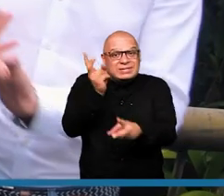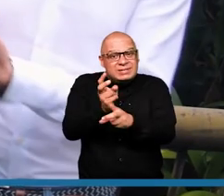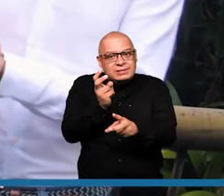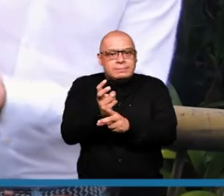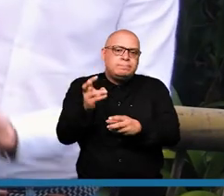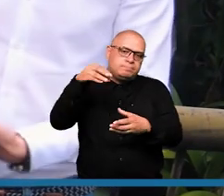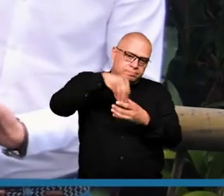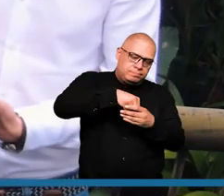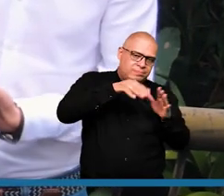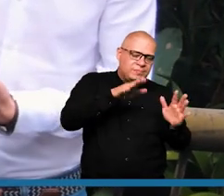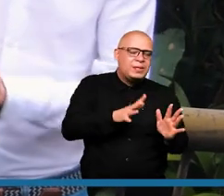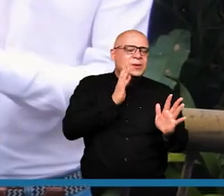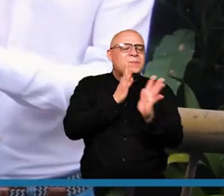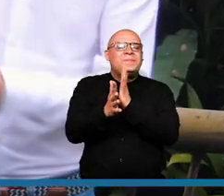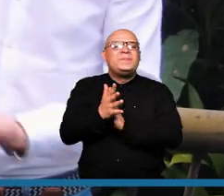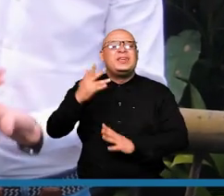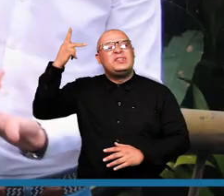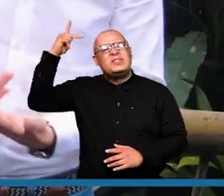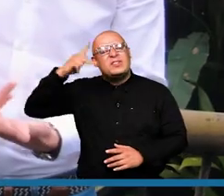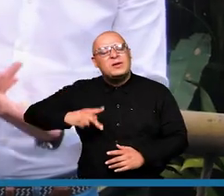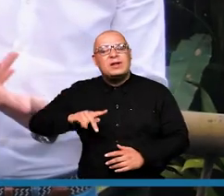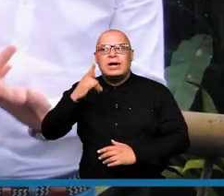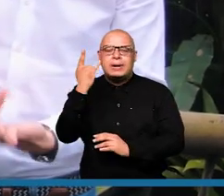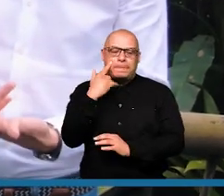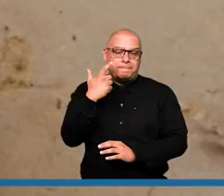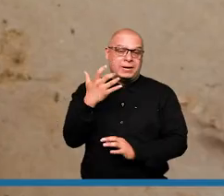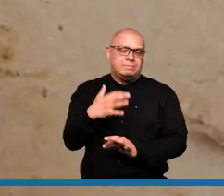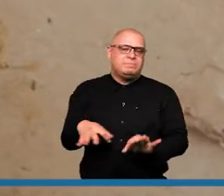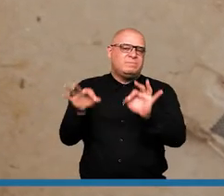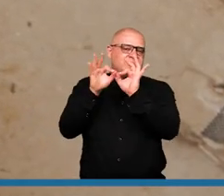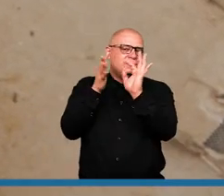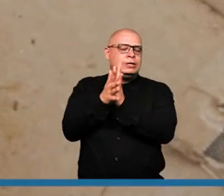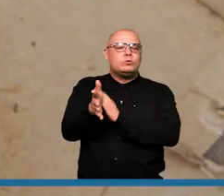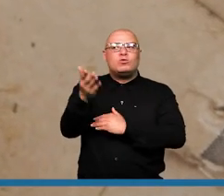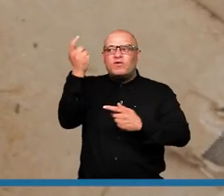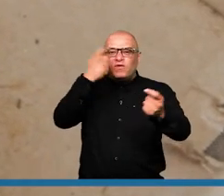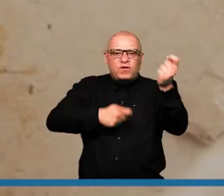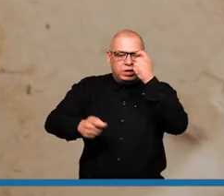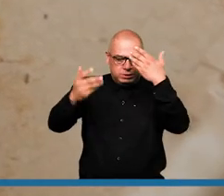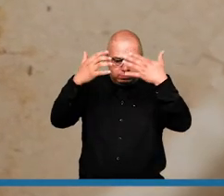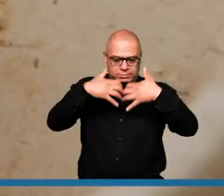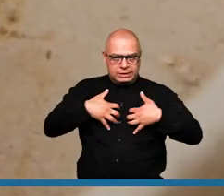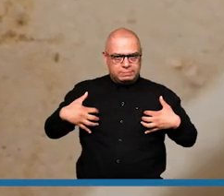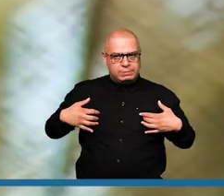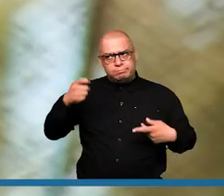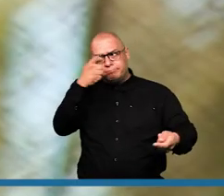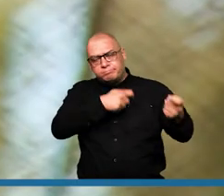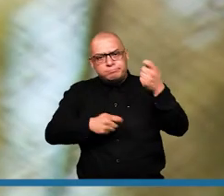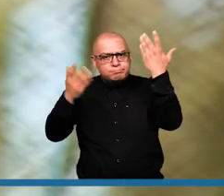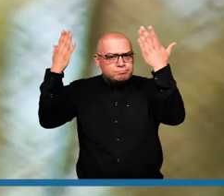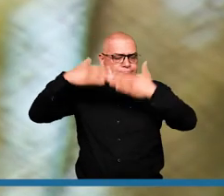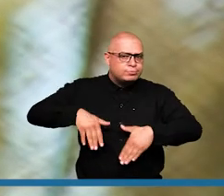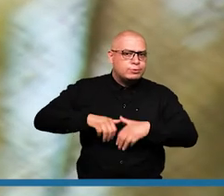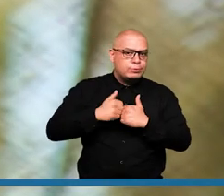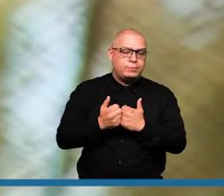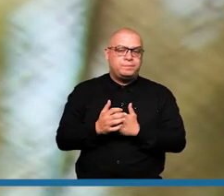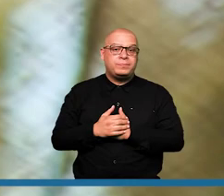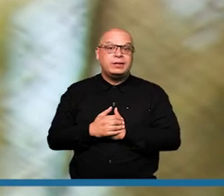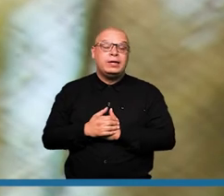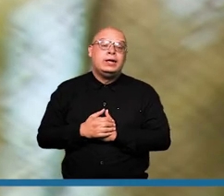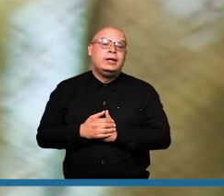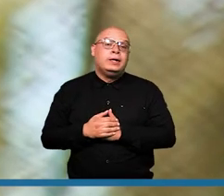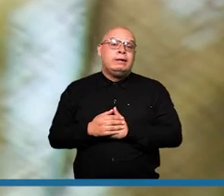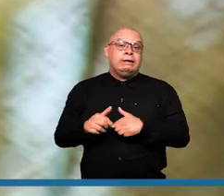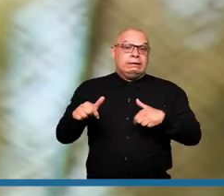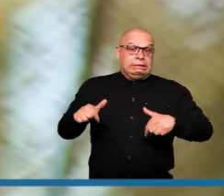que nos cuentes alguna historia o que se haga alusión principalmente al tráfico de la fauna silvestre. Estamos enfrentando el cuarto negocio